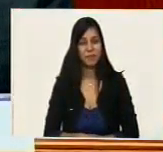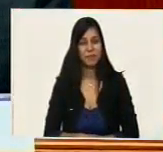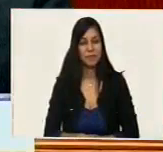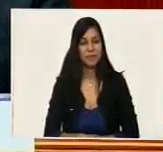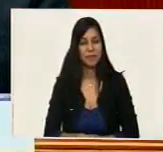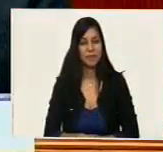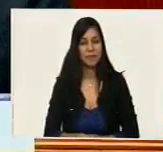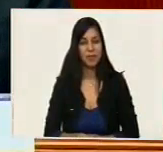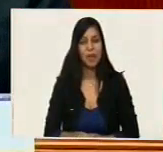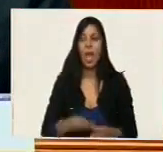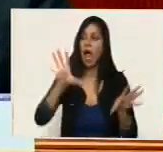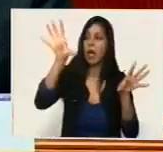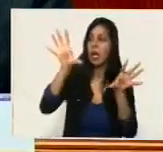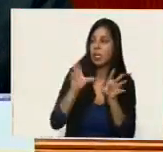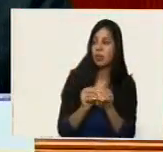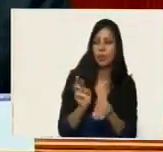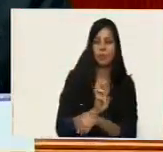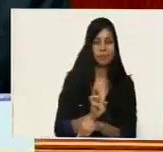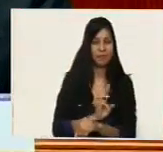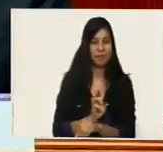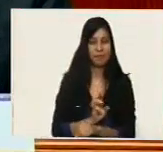un resumen sucinto.